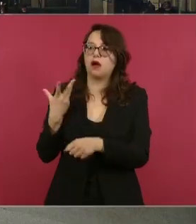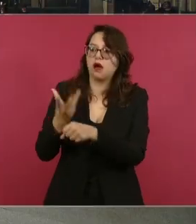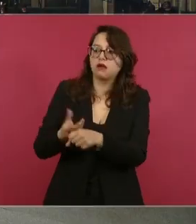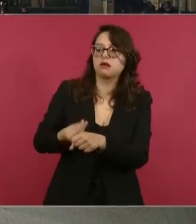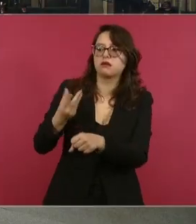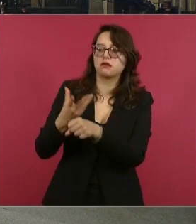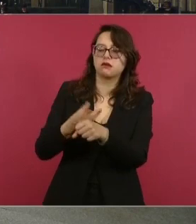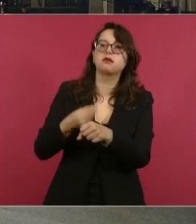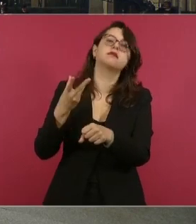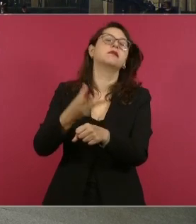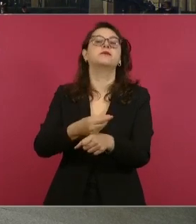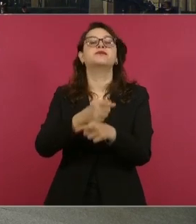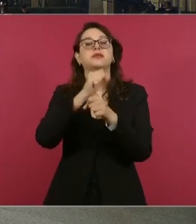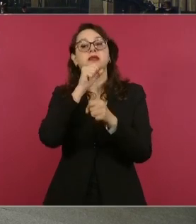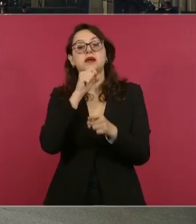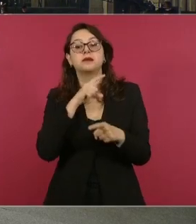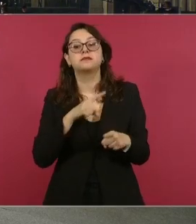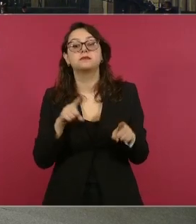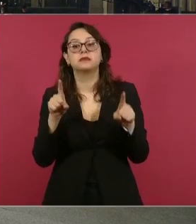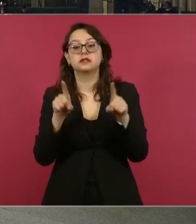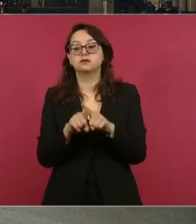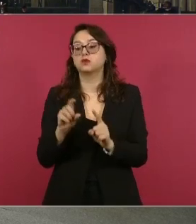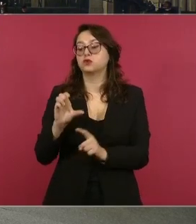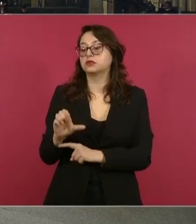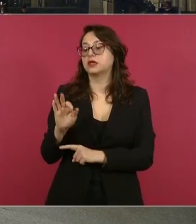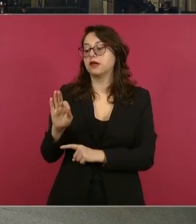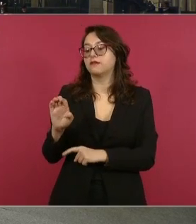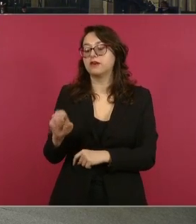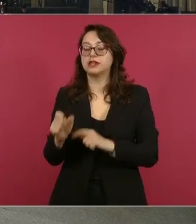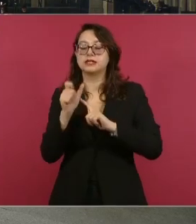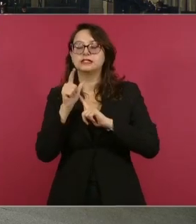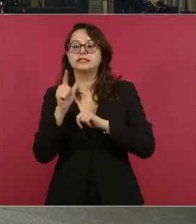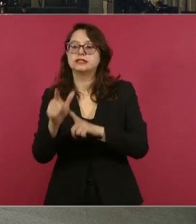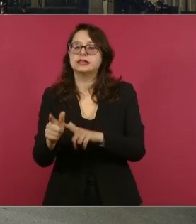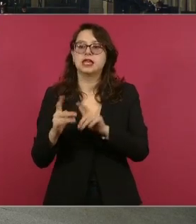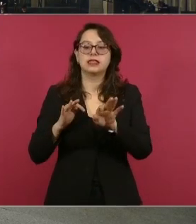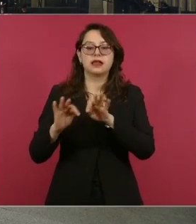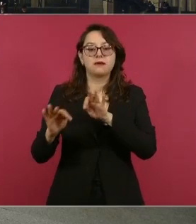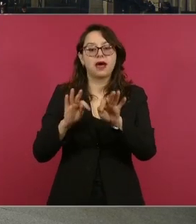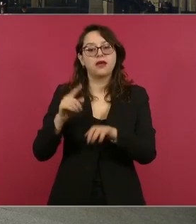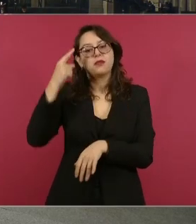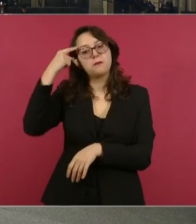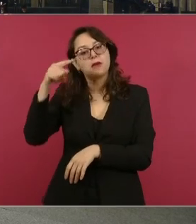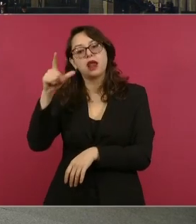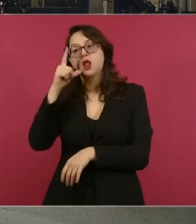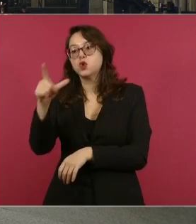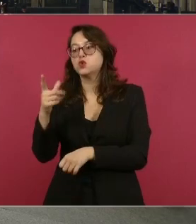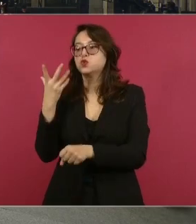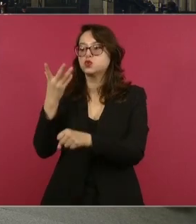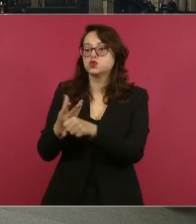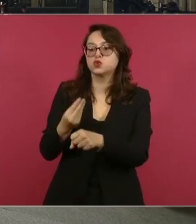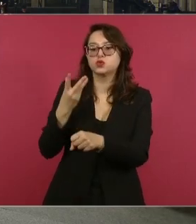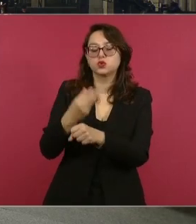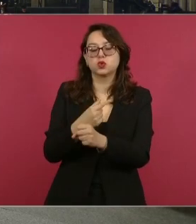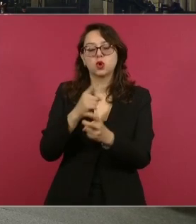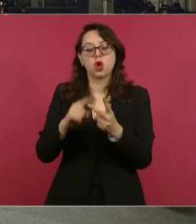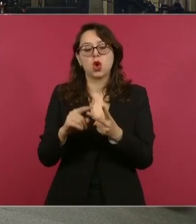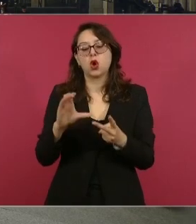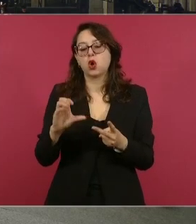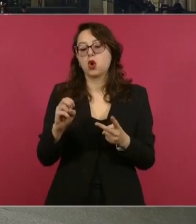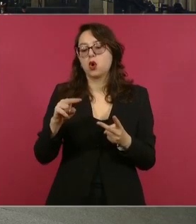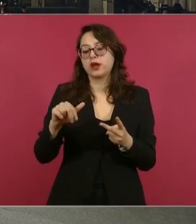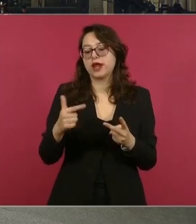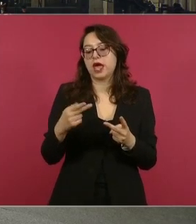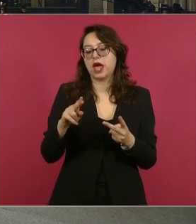Electricidad continúa con el trabajo de restablecimiento del servicio eléctrico. La Comisión Nacional del Agua también,